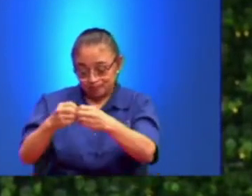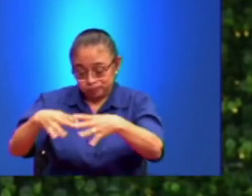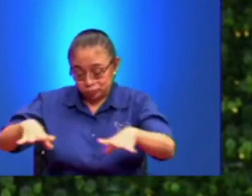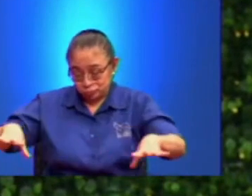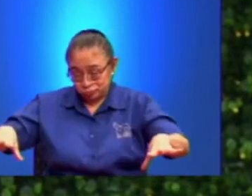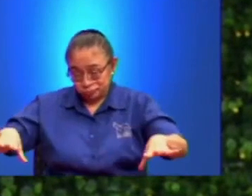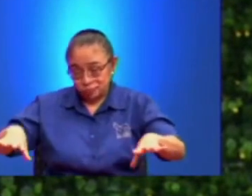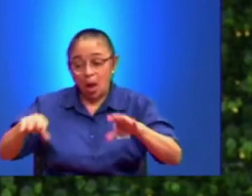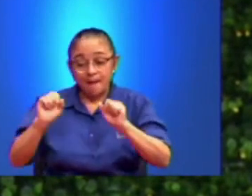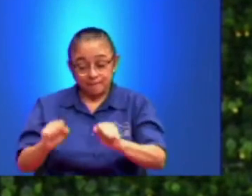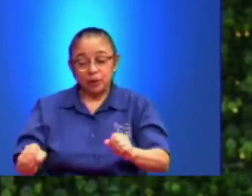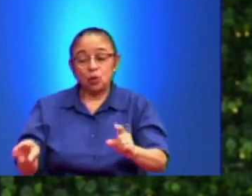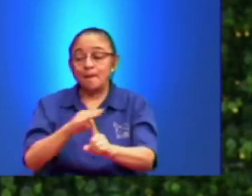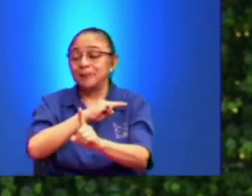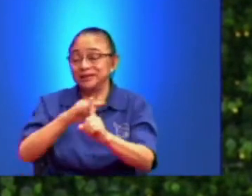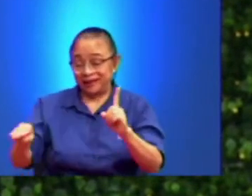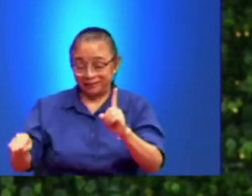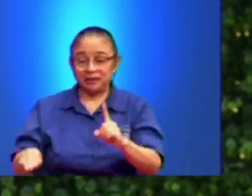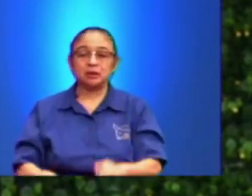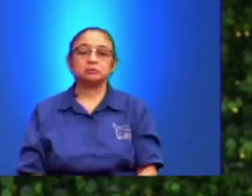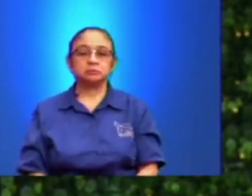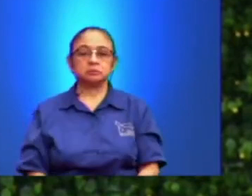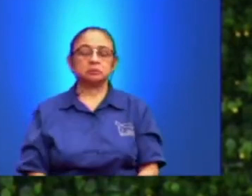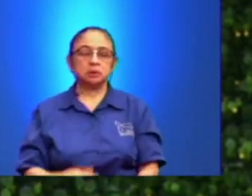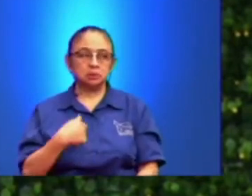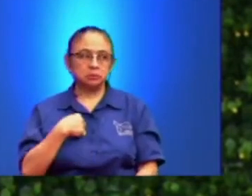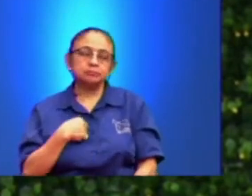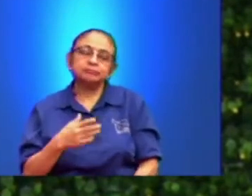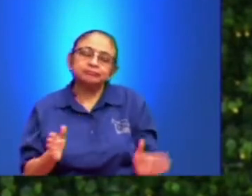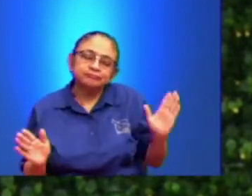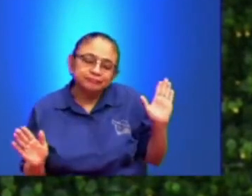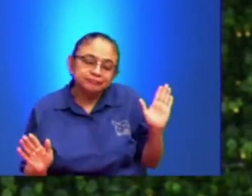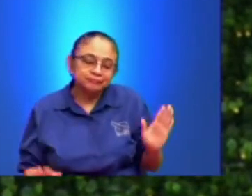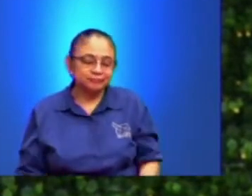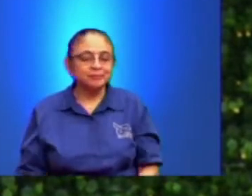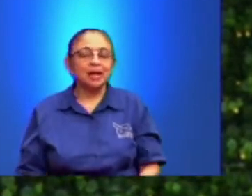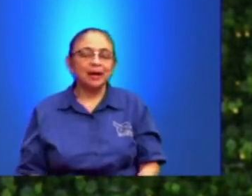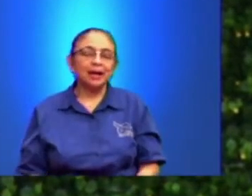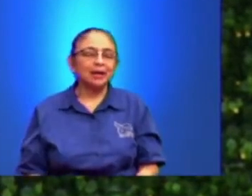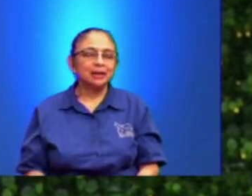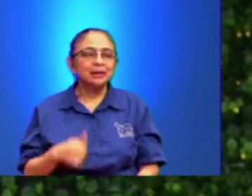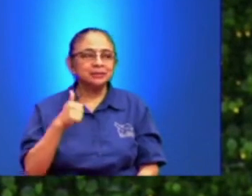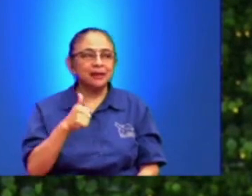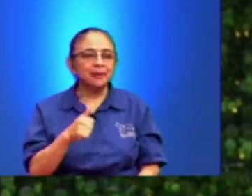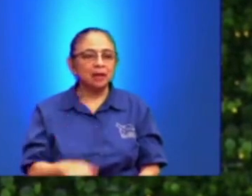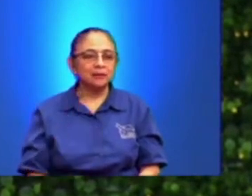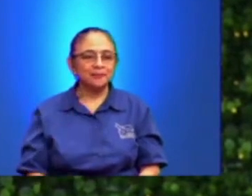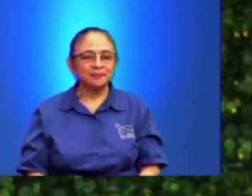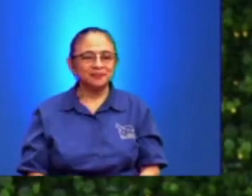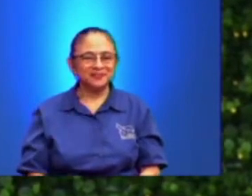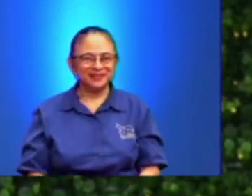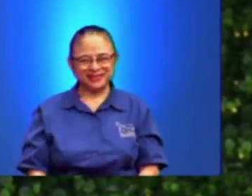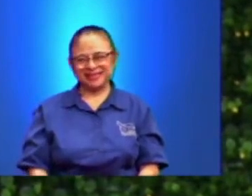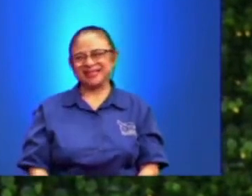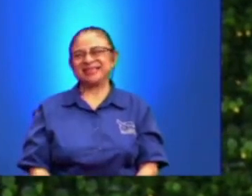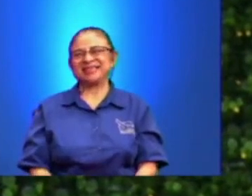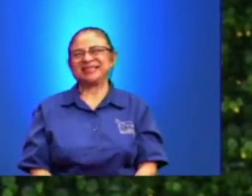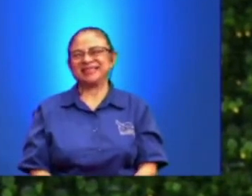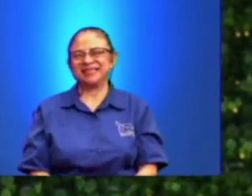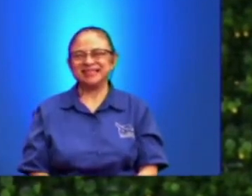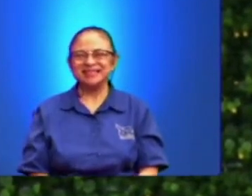te mato vaya señor no pues así está bien hecho el más allá